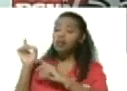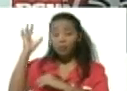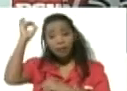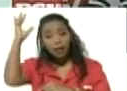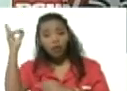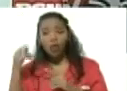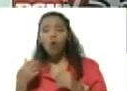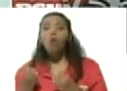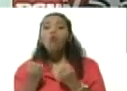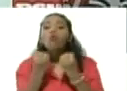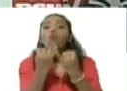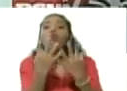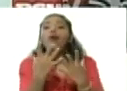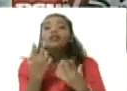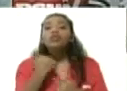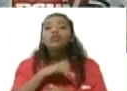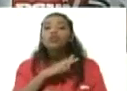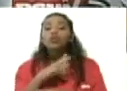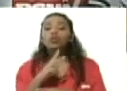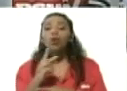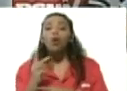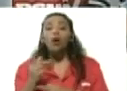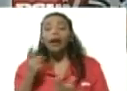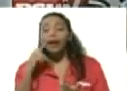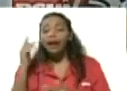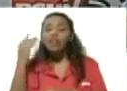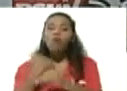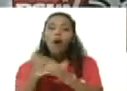puede levantar la mano? ¿Cuánto estamos sancionados? Yo voy a levantar las dos.